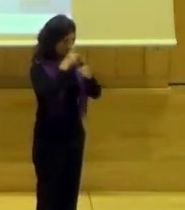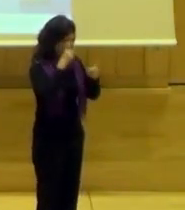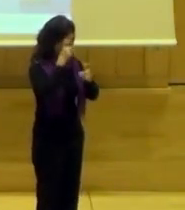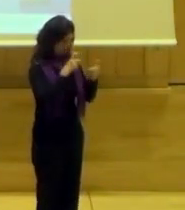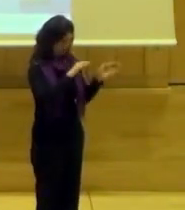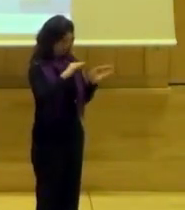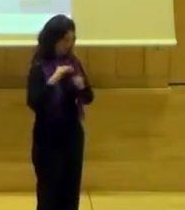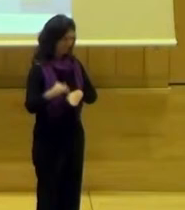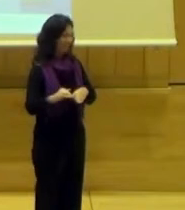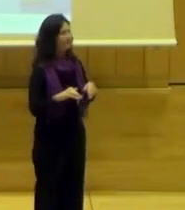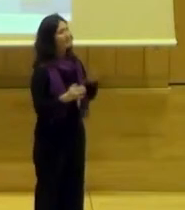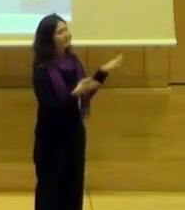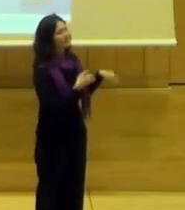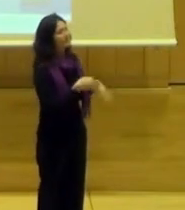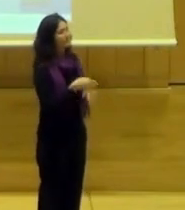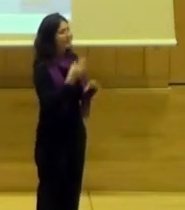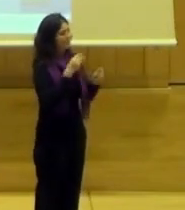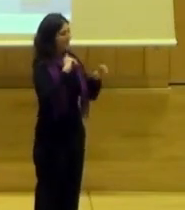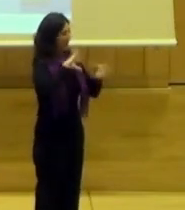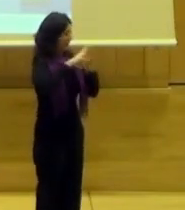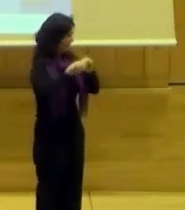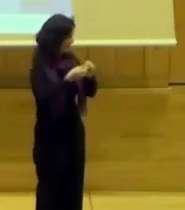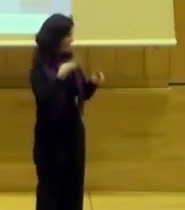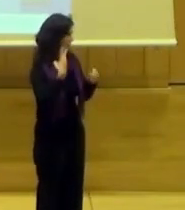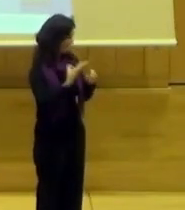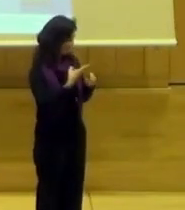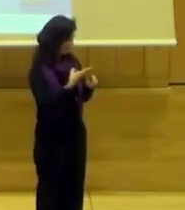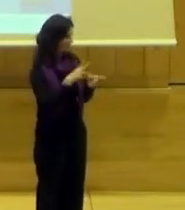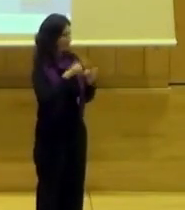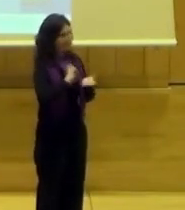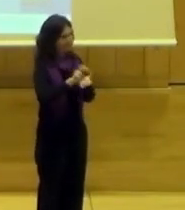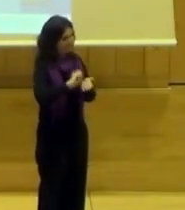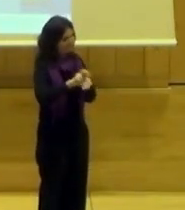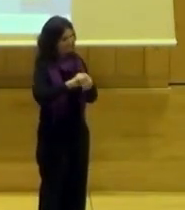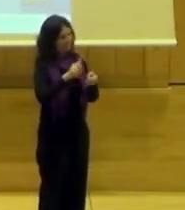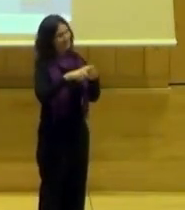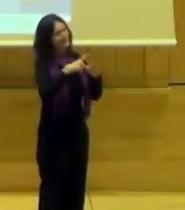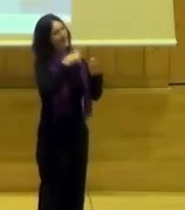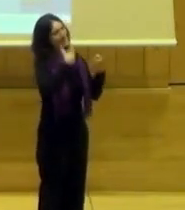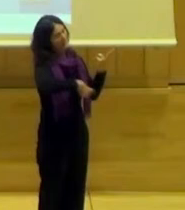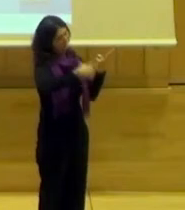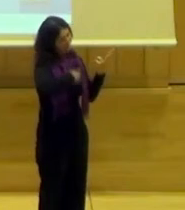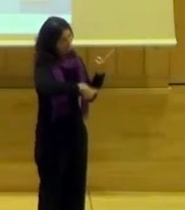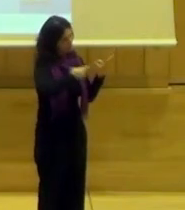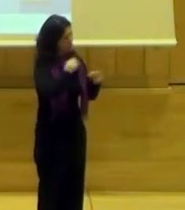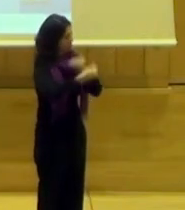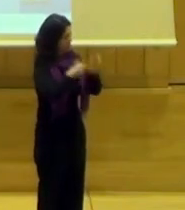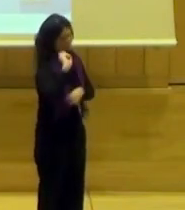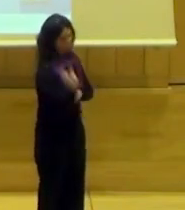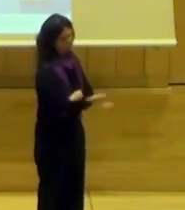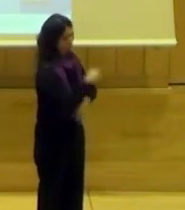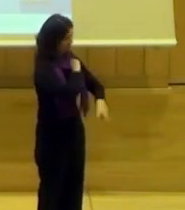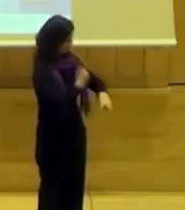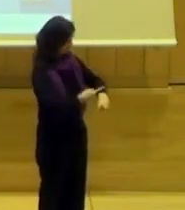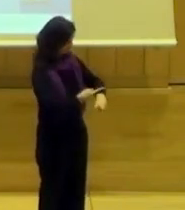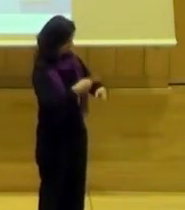hay en el mercado. Hay muchísimas aplicaciones web de senderistas, personas que hacen de todo tipo de